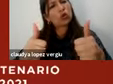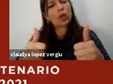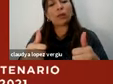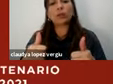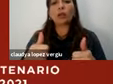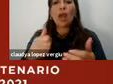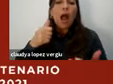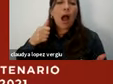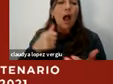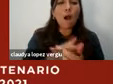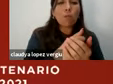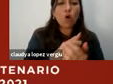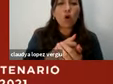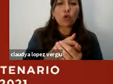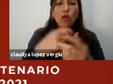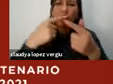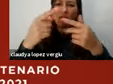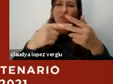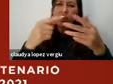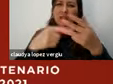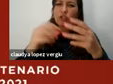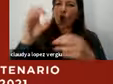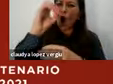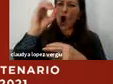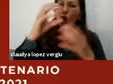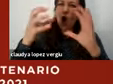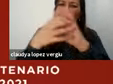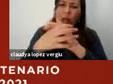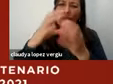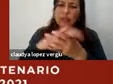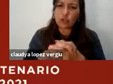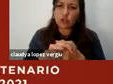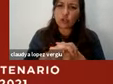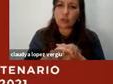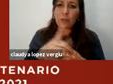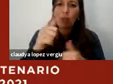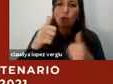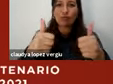para que puedan realizar los emprendimientos que realizan? Es una pregunta de Cristina.